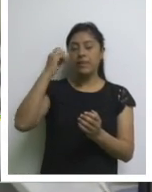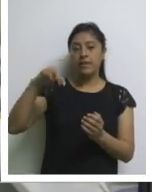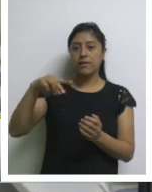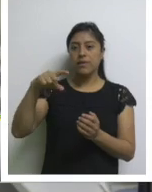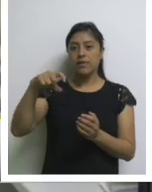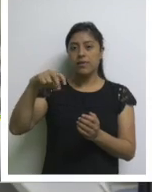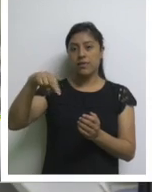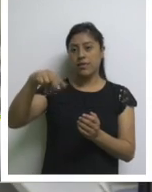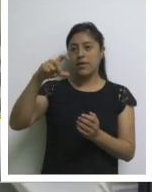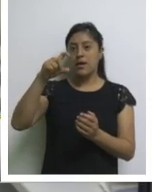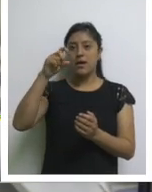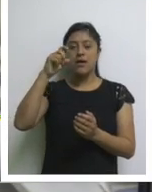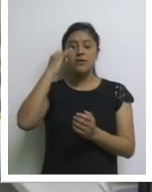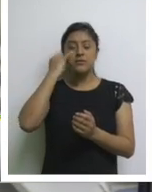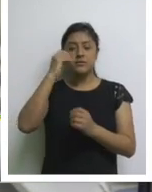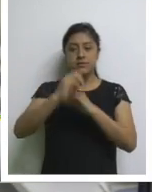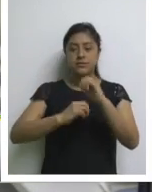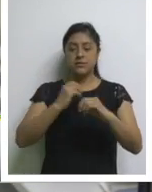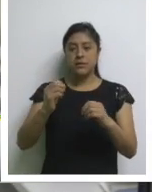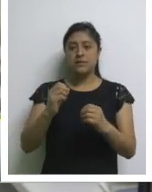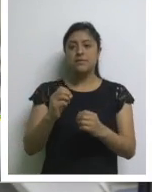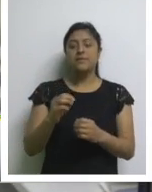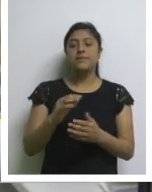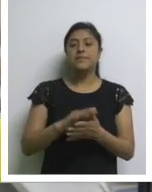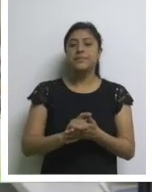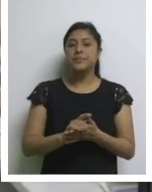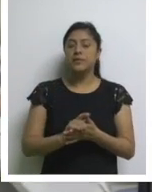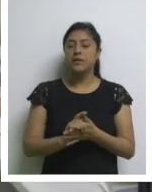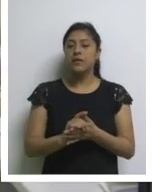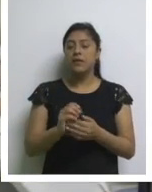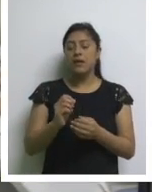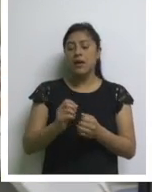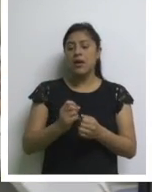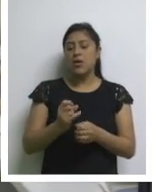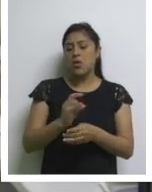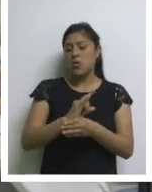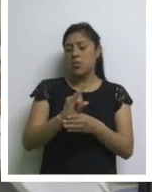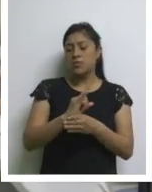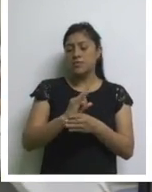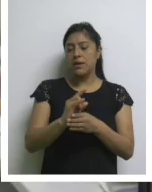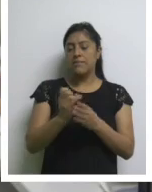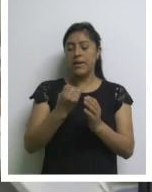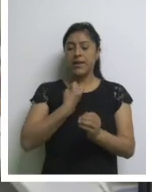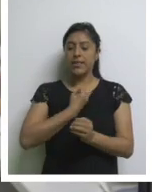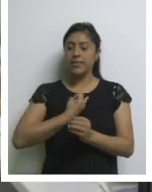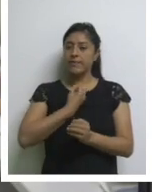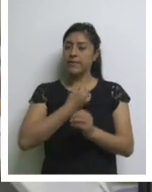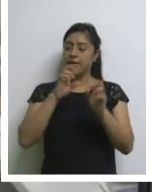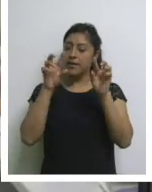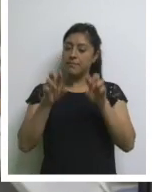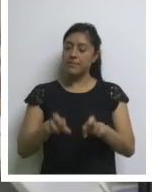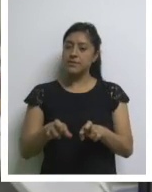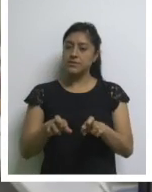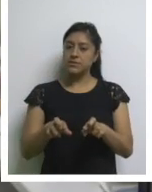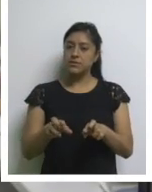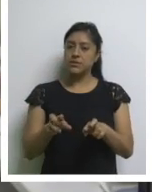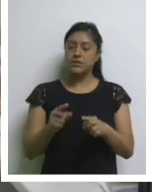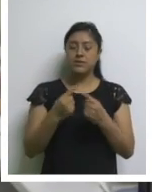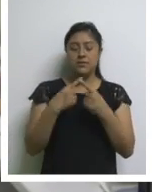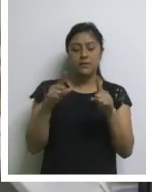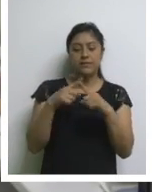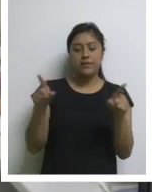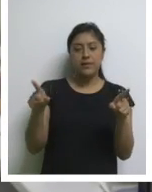SINACIF, el MINEX, son datos biométricos que a ellos les sirve para la identificación de personas. Que